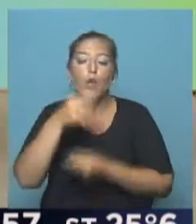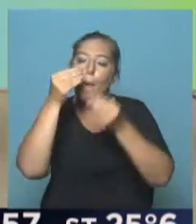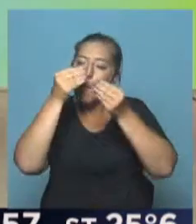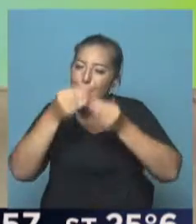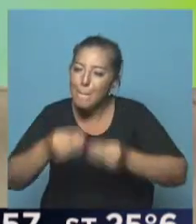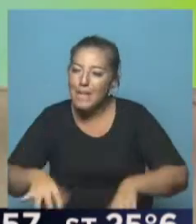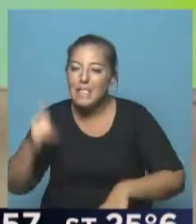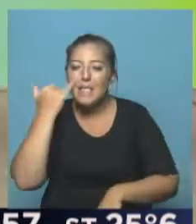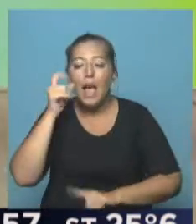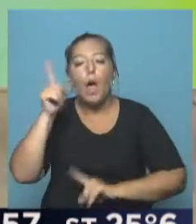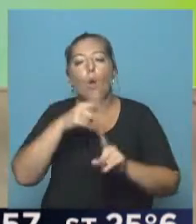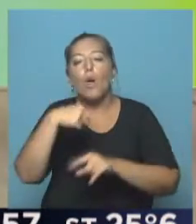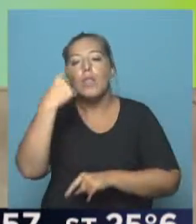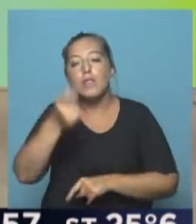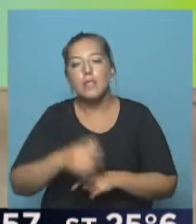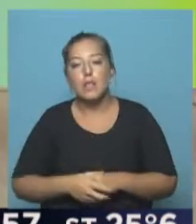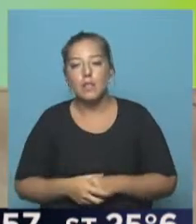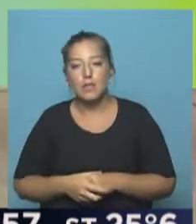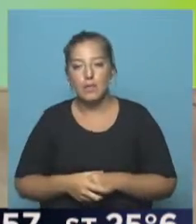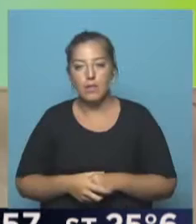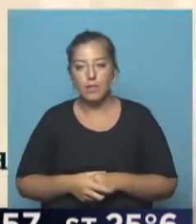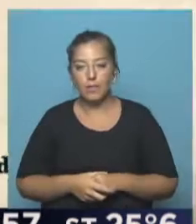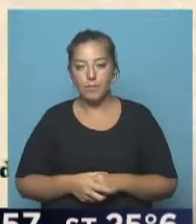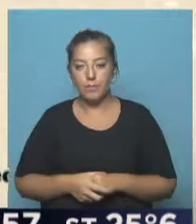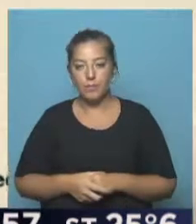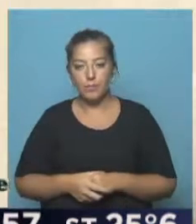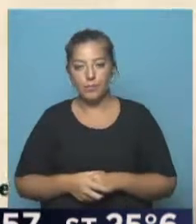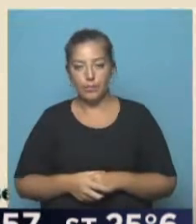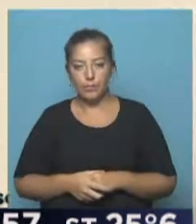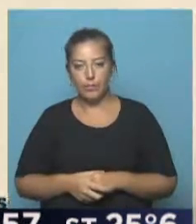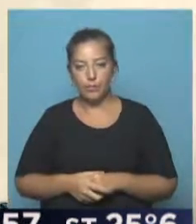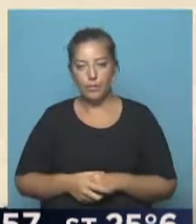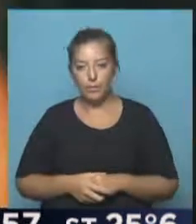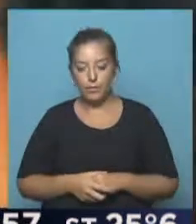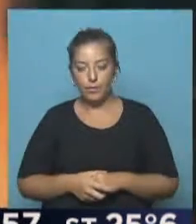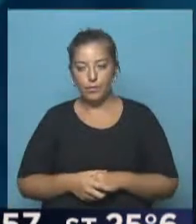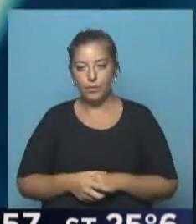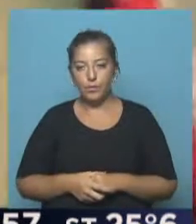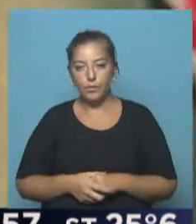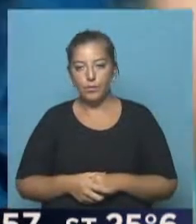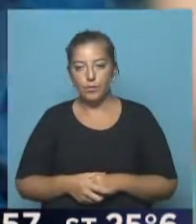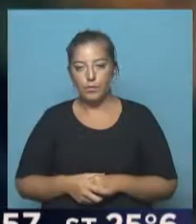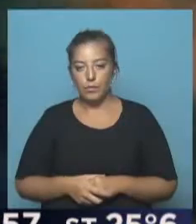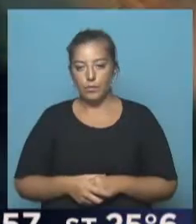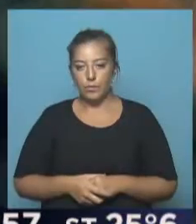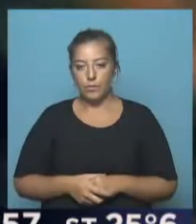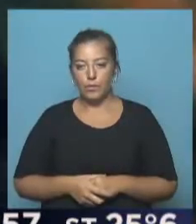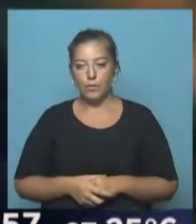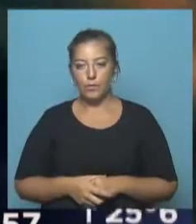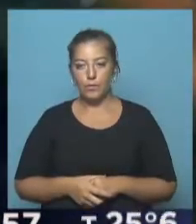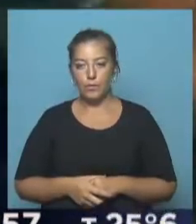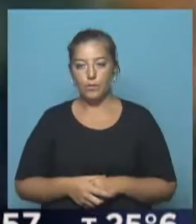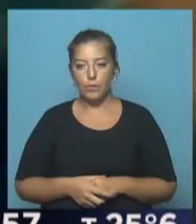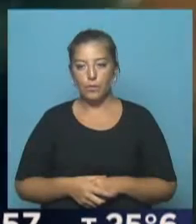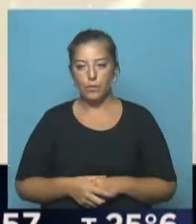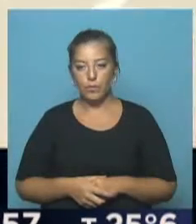iceberg de lo que ya algunos llaman el Kremlingate. Vemos el informe. Telling CNN that Michael Flynn has resigned.